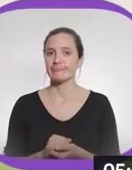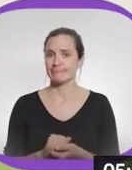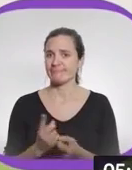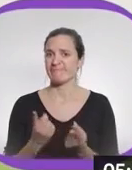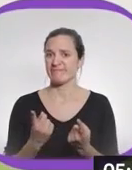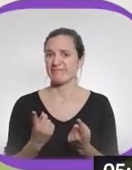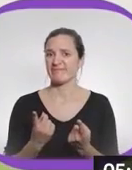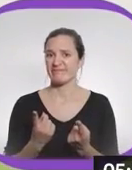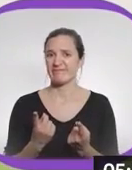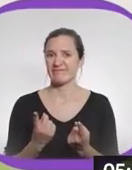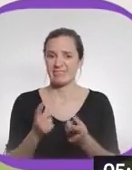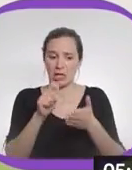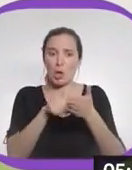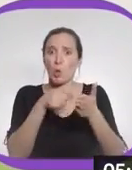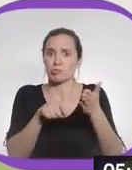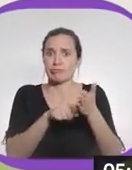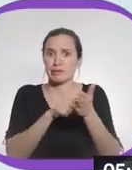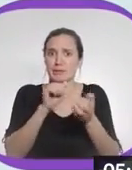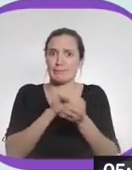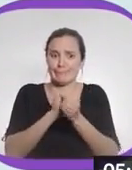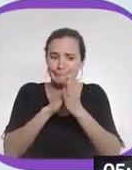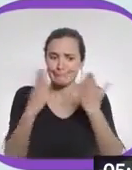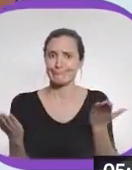Creo que necesitaremos muchos crucigramas.